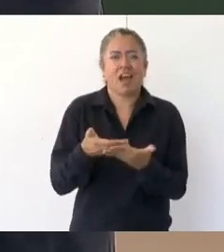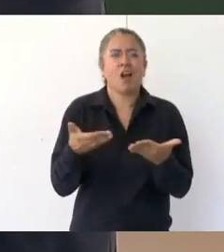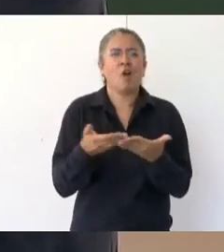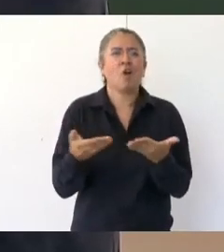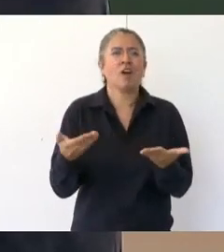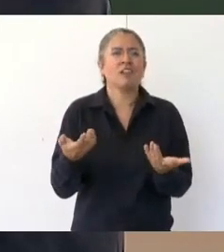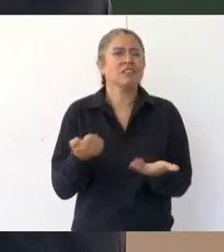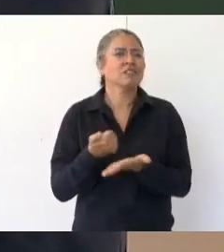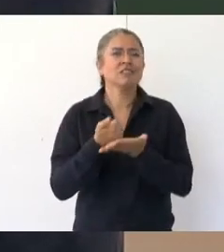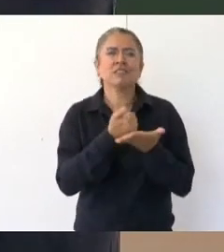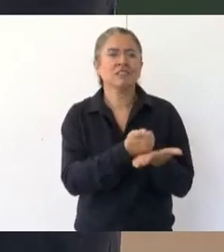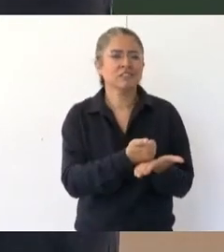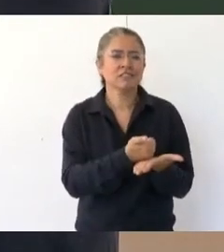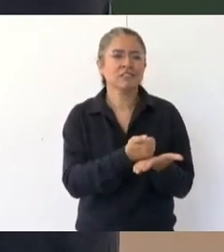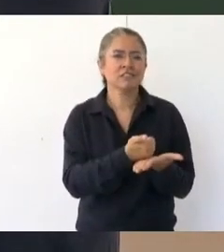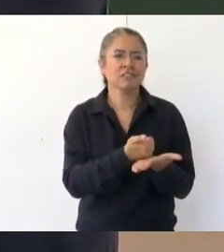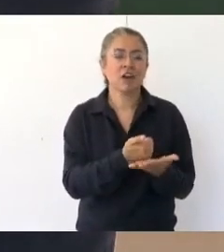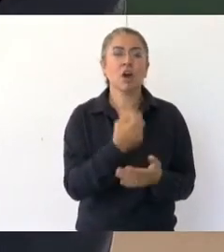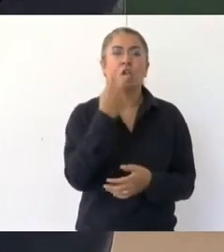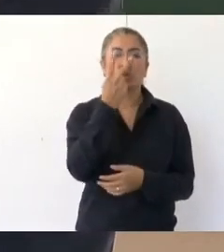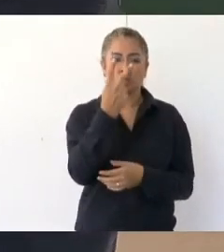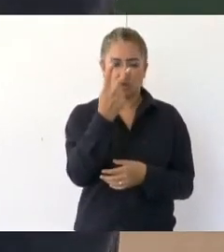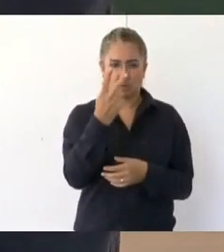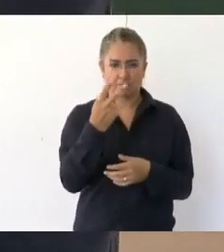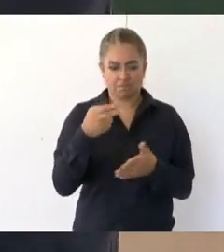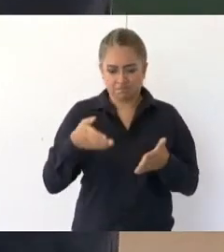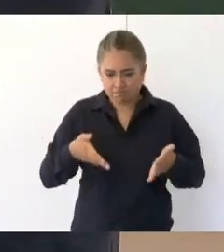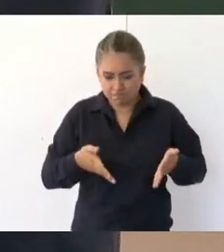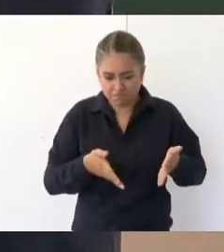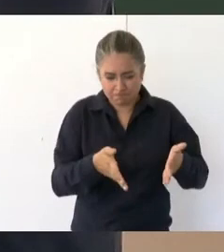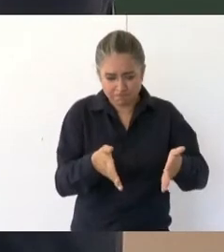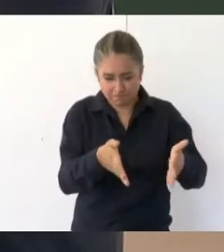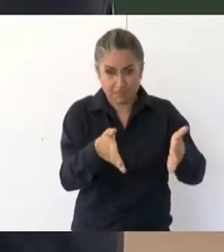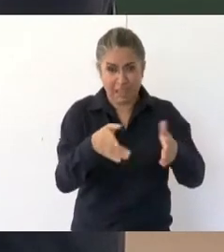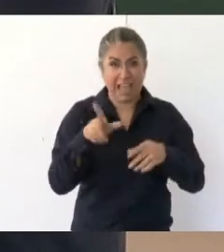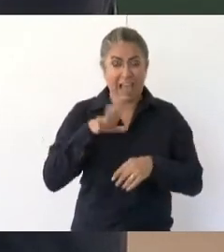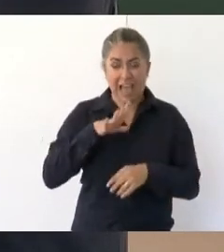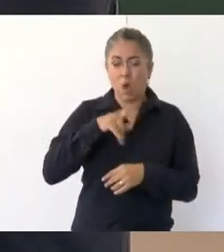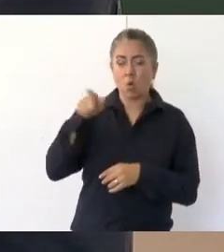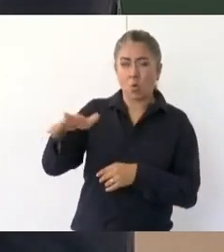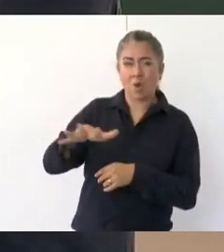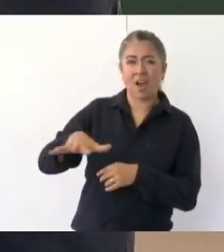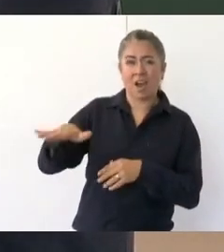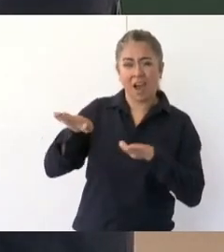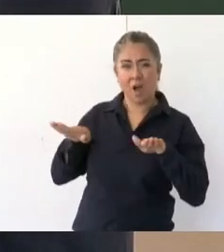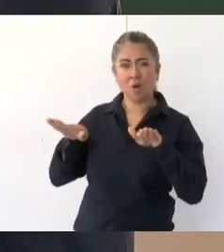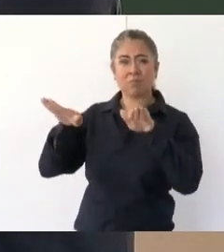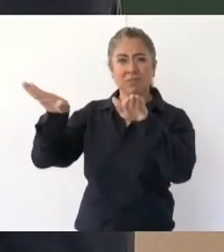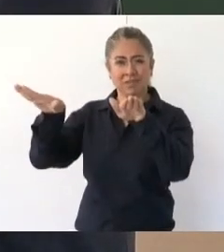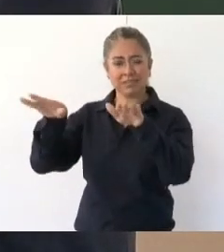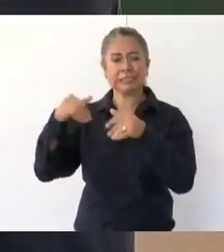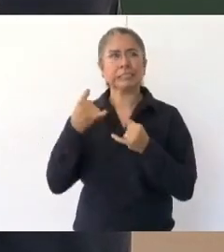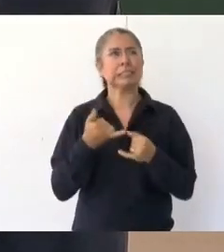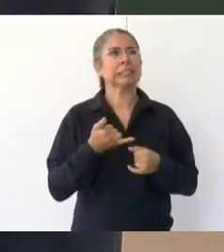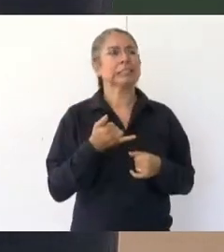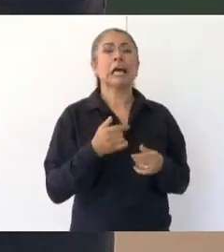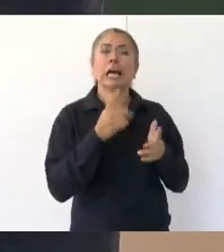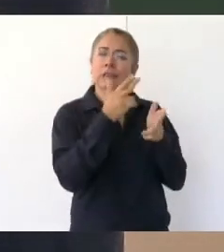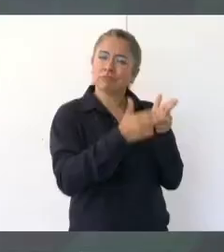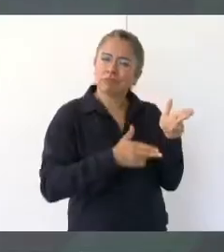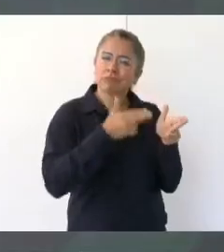ayudando en 2 tramos y un nuevo aeropuerto del Tren Maya.